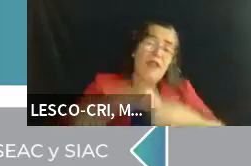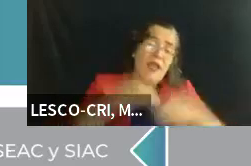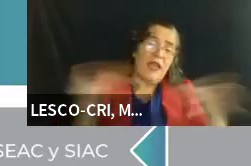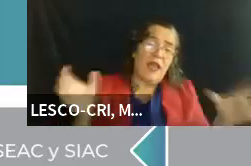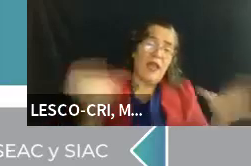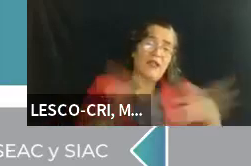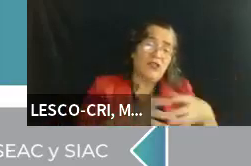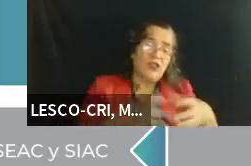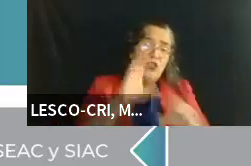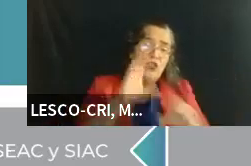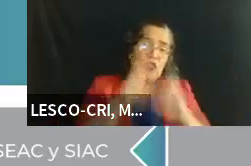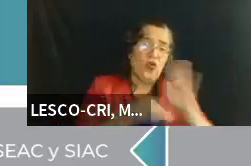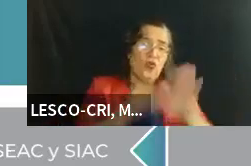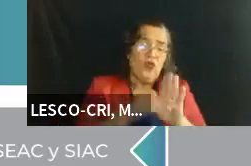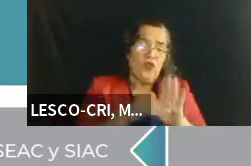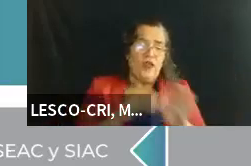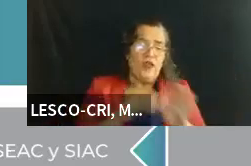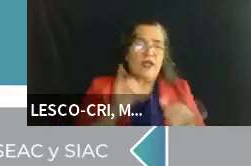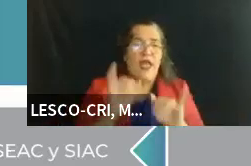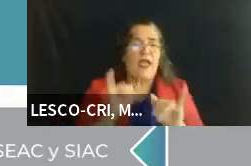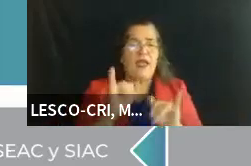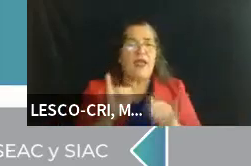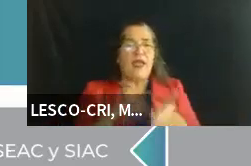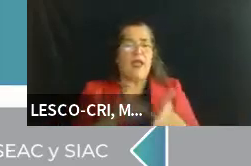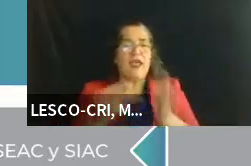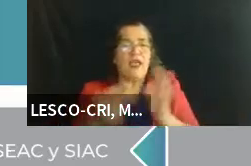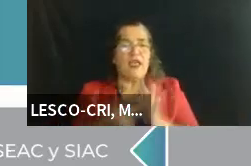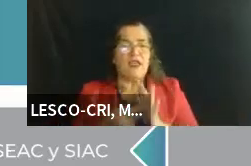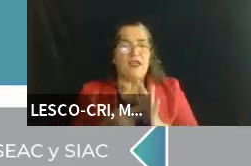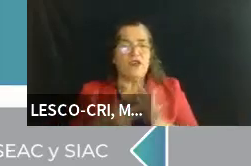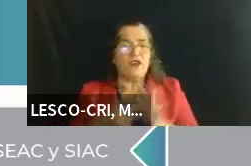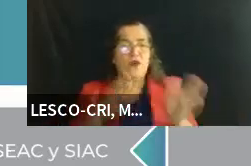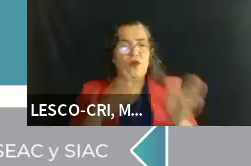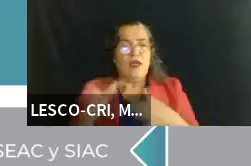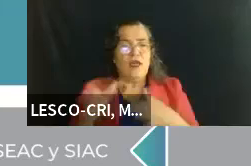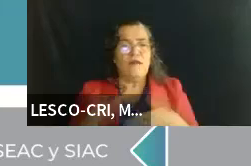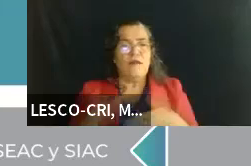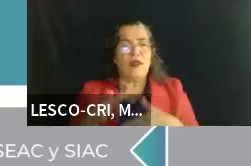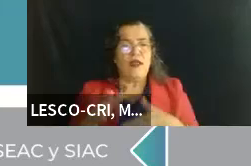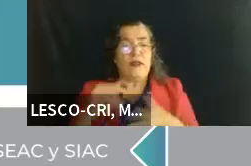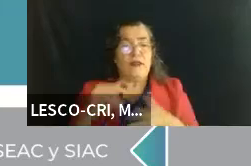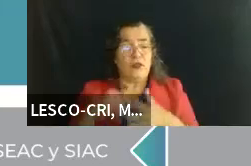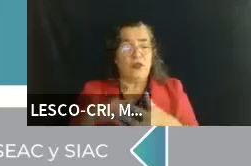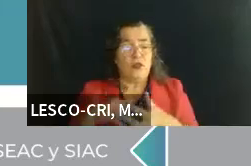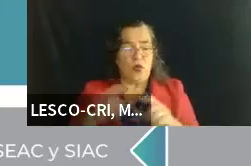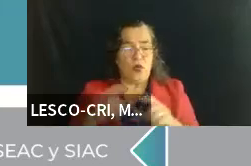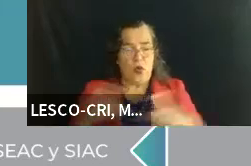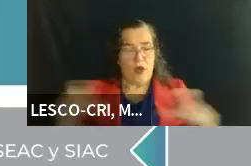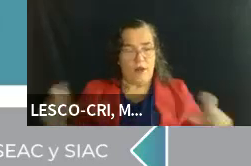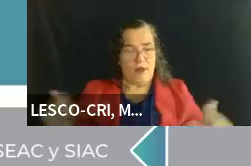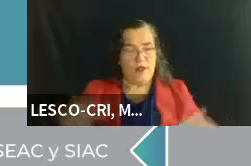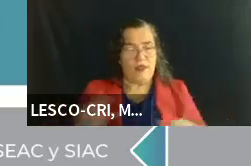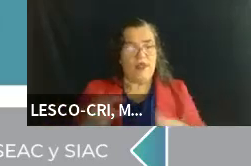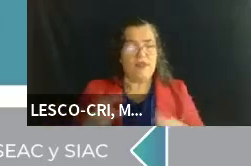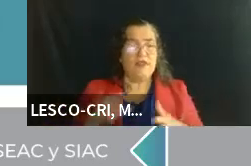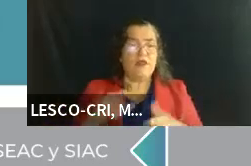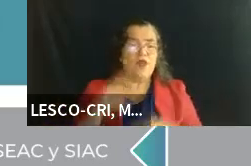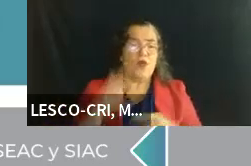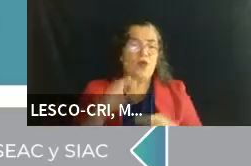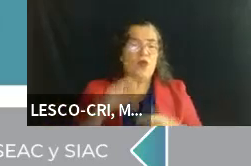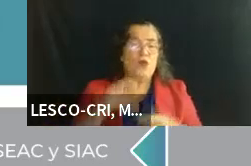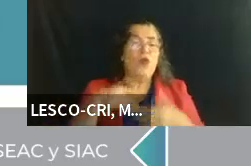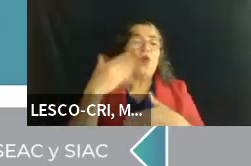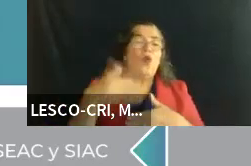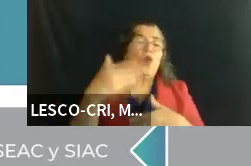aquello que se define en el plan de estudios elaborado como una matriz curricular, luego se impacta en